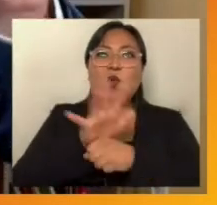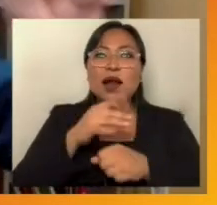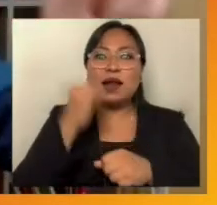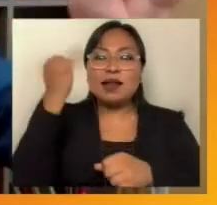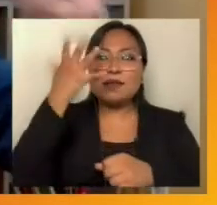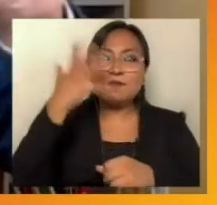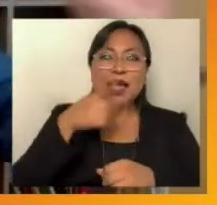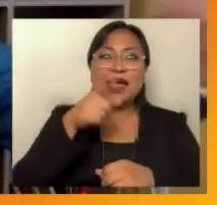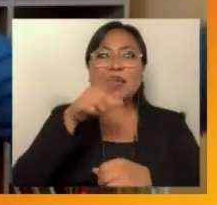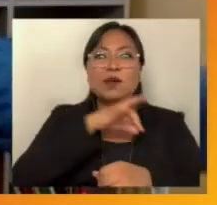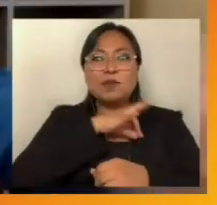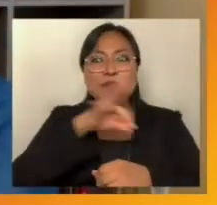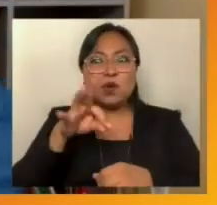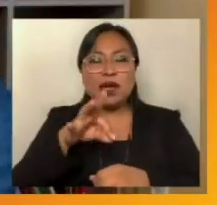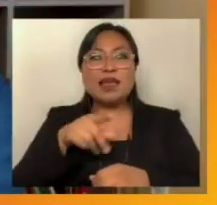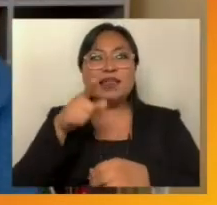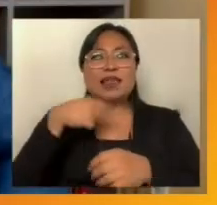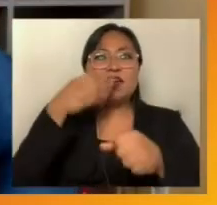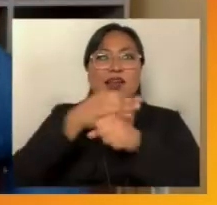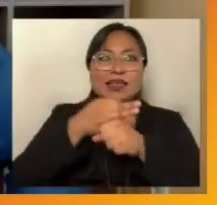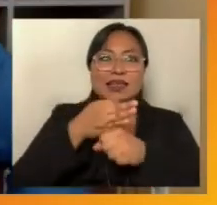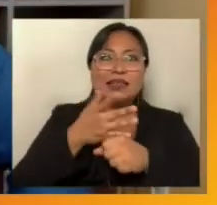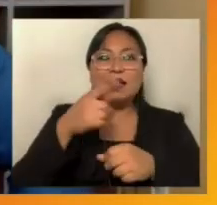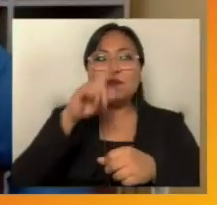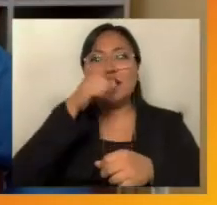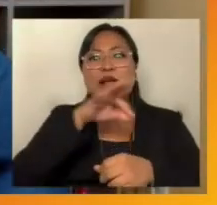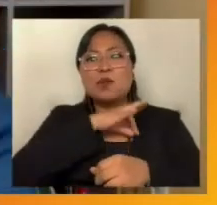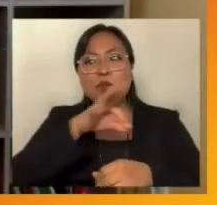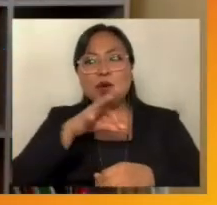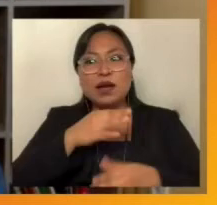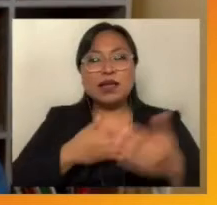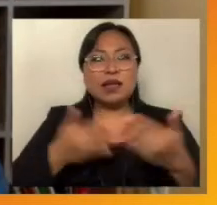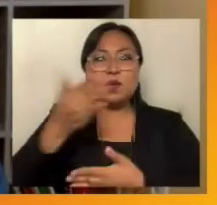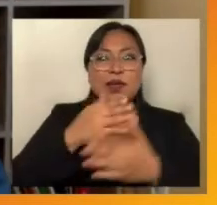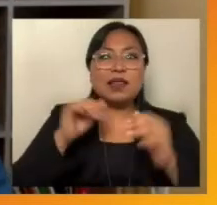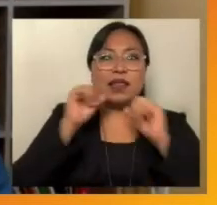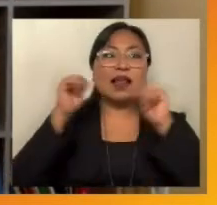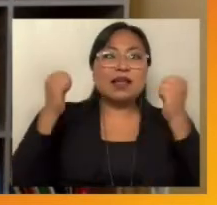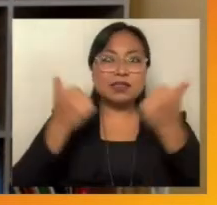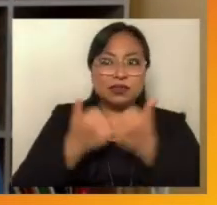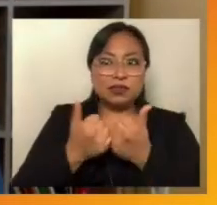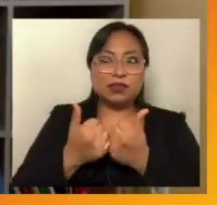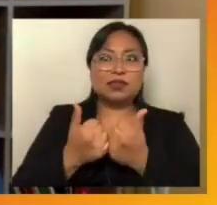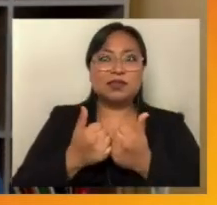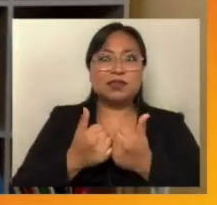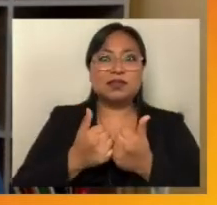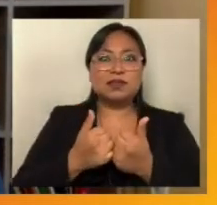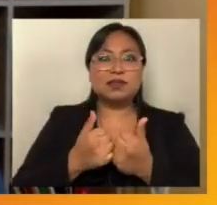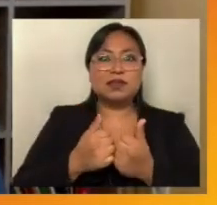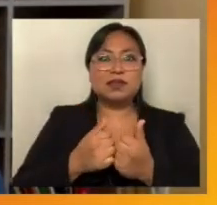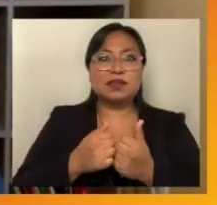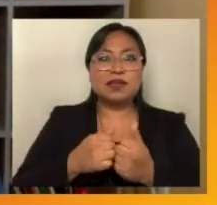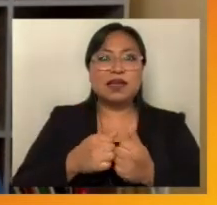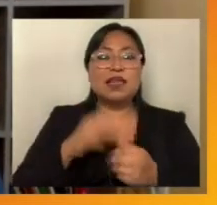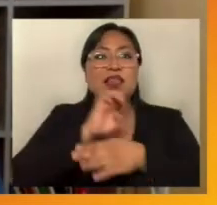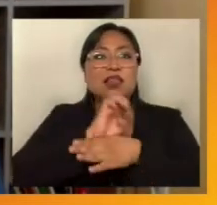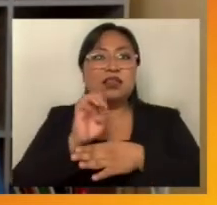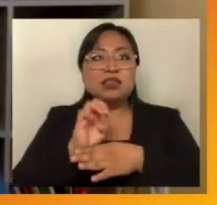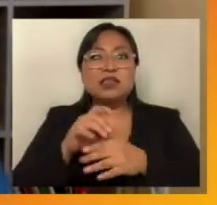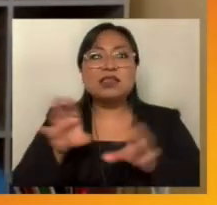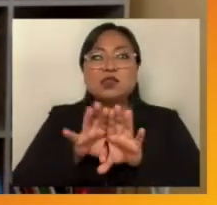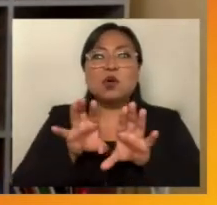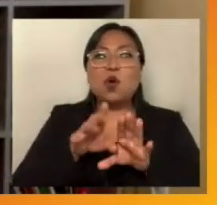estás dando tú en LinkedIn como persona de la organización? La realidad es